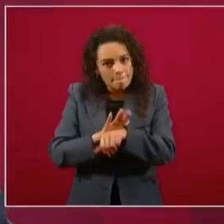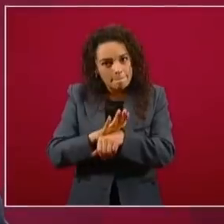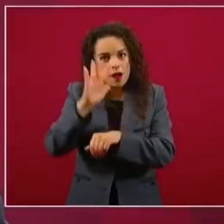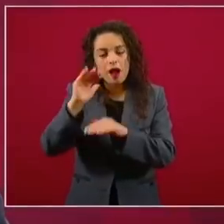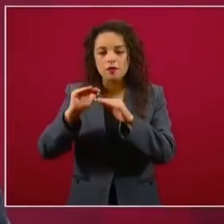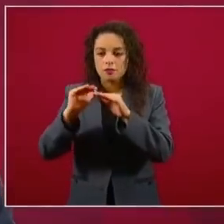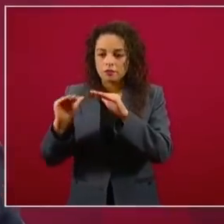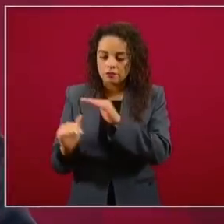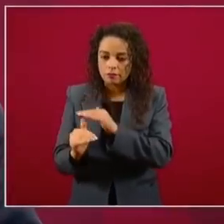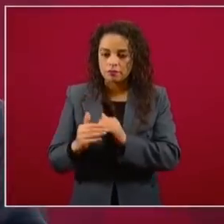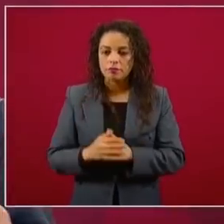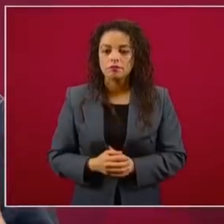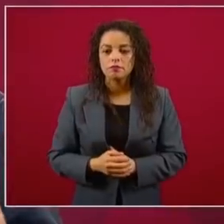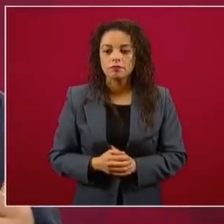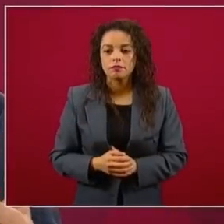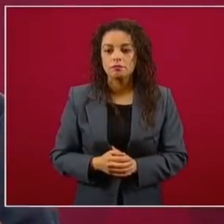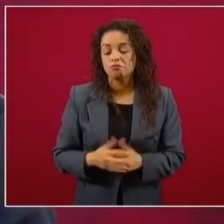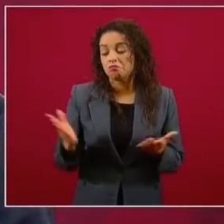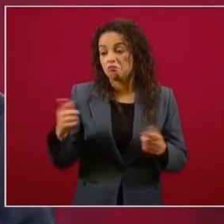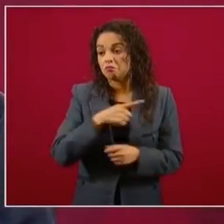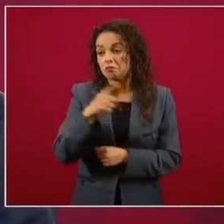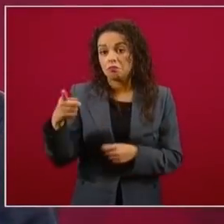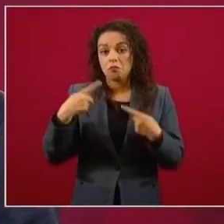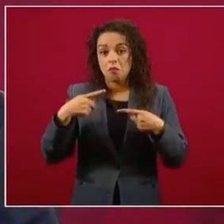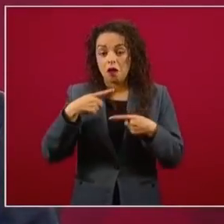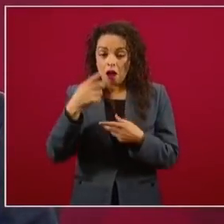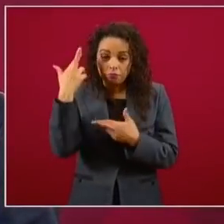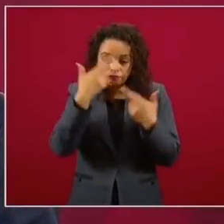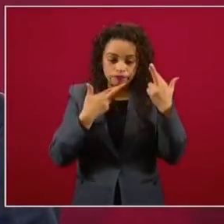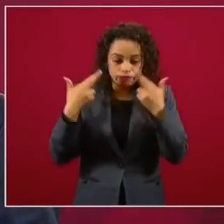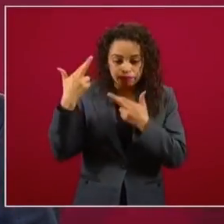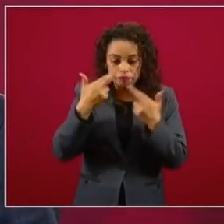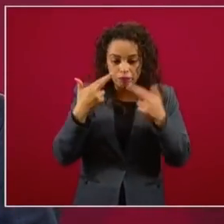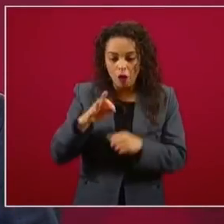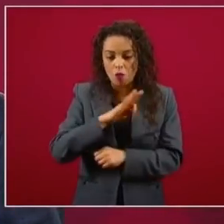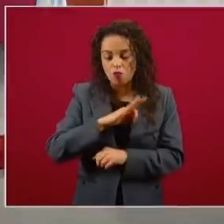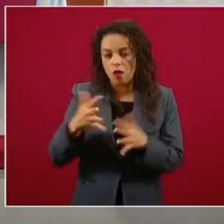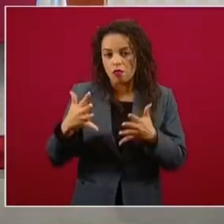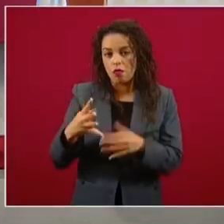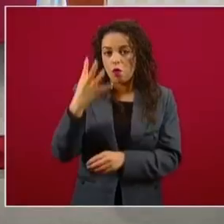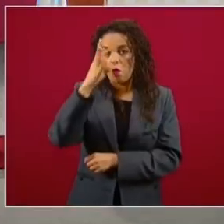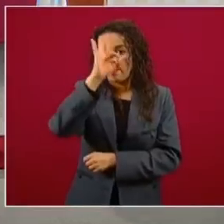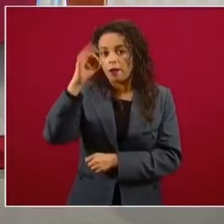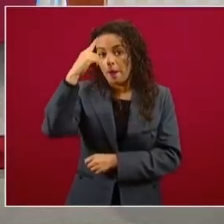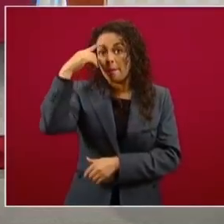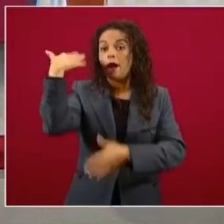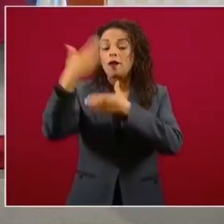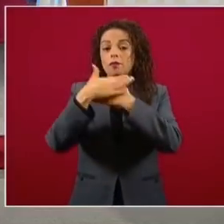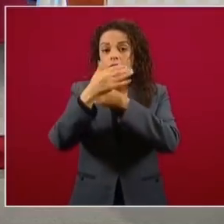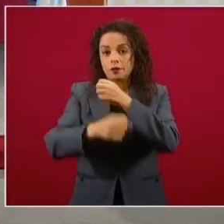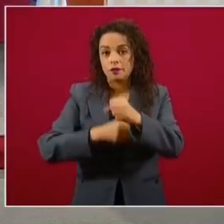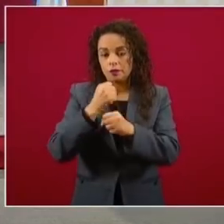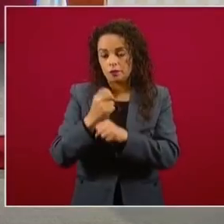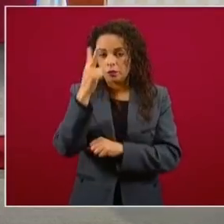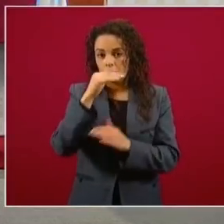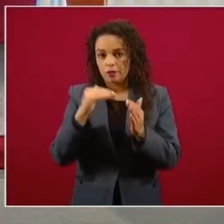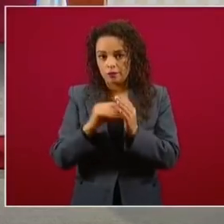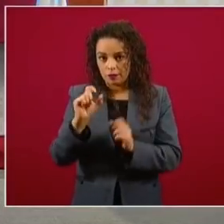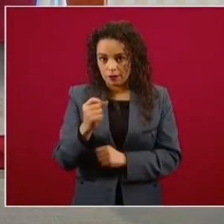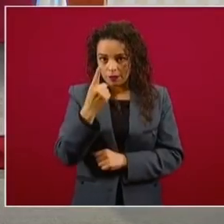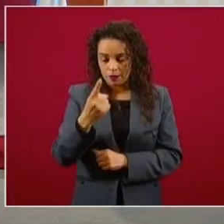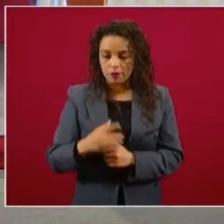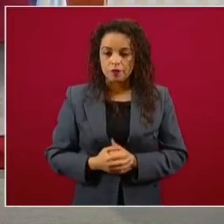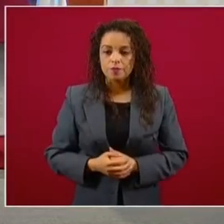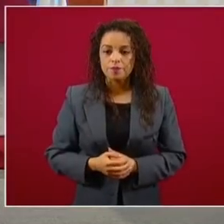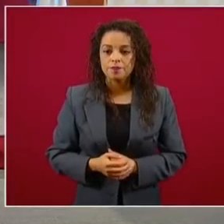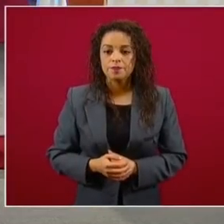nosotros y la mayor parte de los analistas, que lo lleve alrededor de 4% para el próximo año. Pasamos al siguiente. Ahora